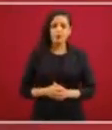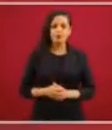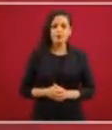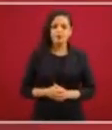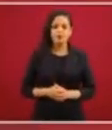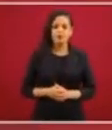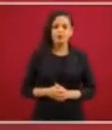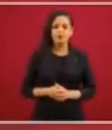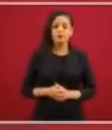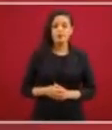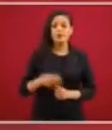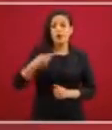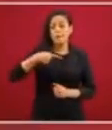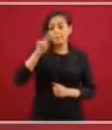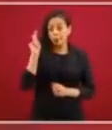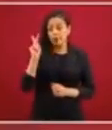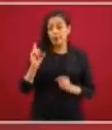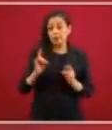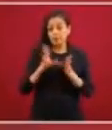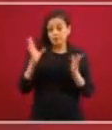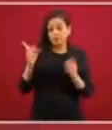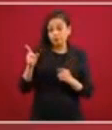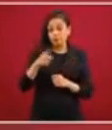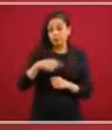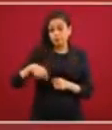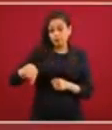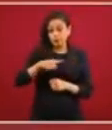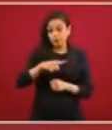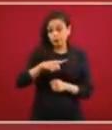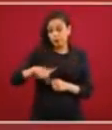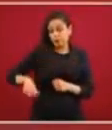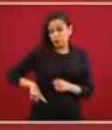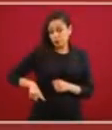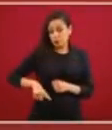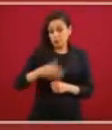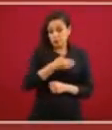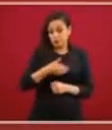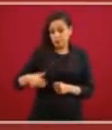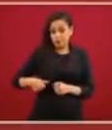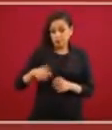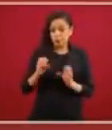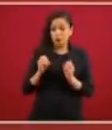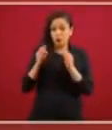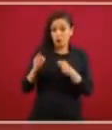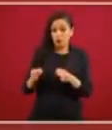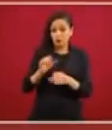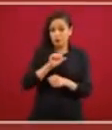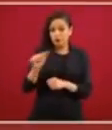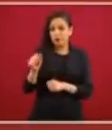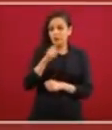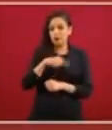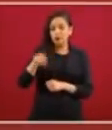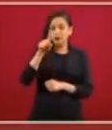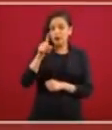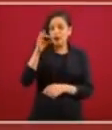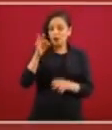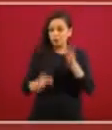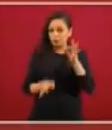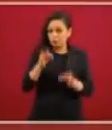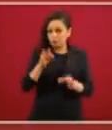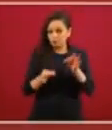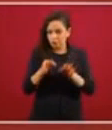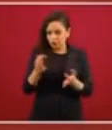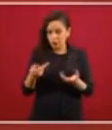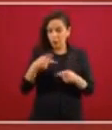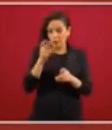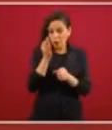Poder Ejecutivo, también pues, las oficinas responsables de Procuración de Justicia. En este momento